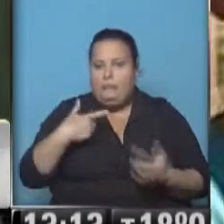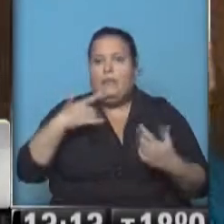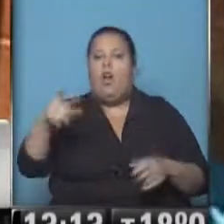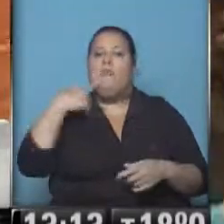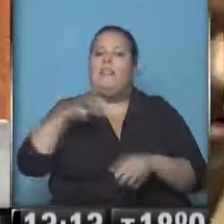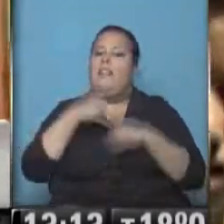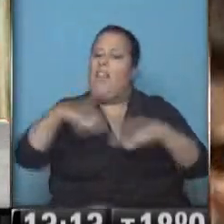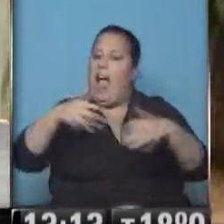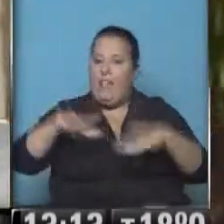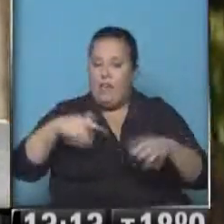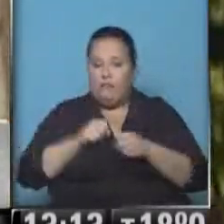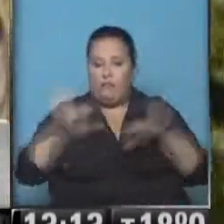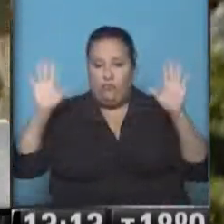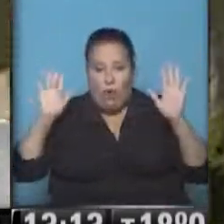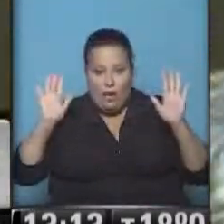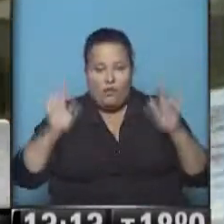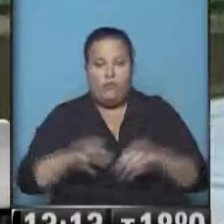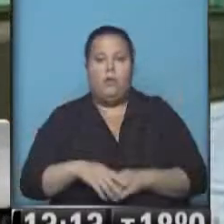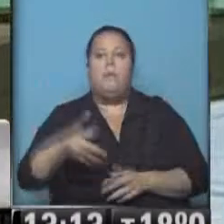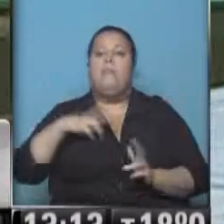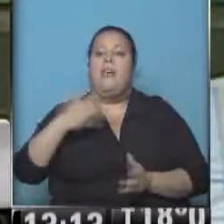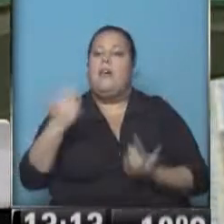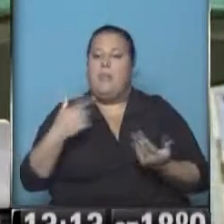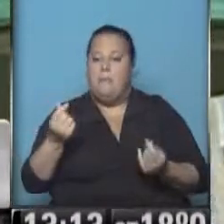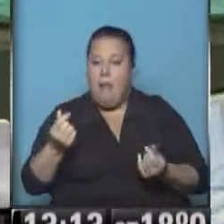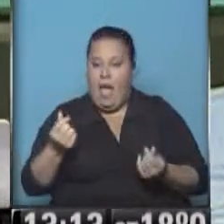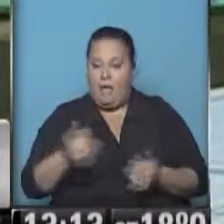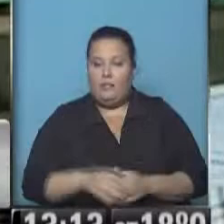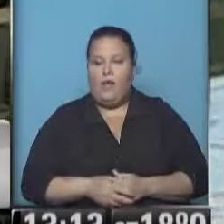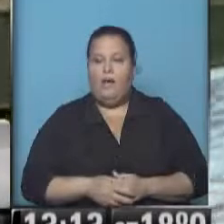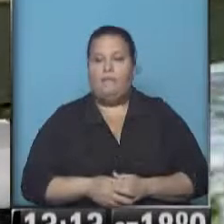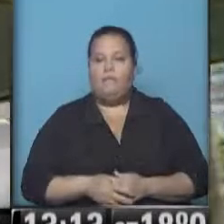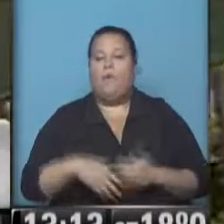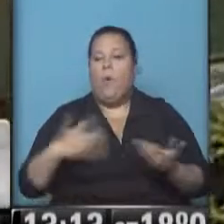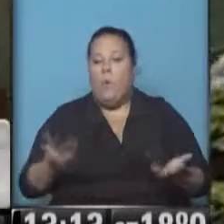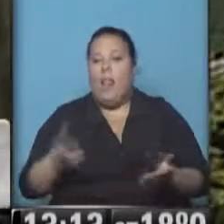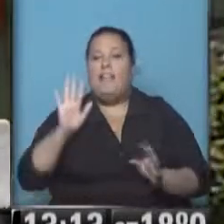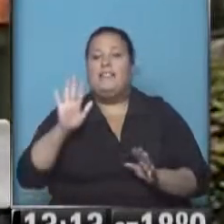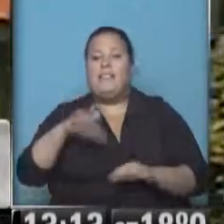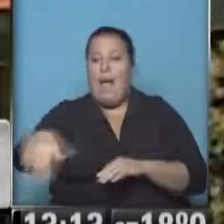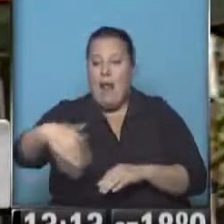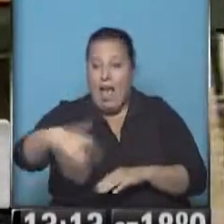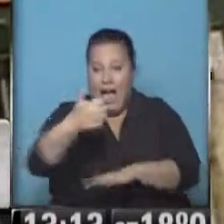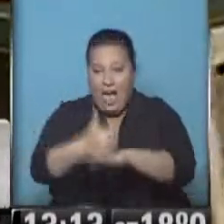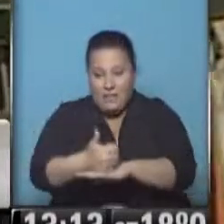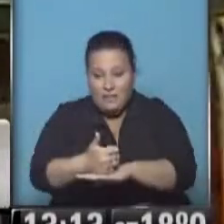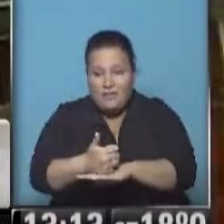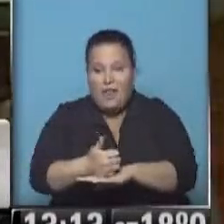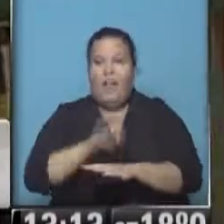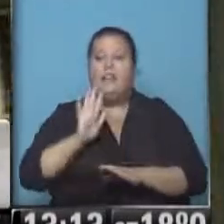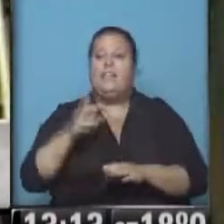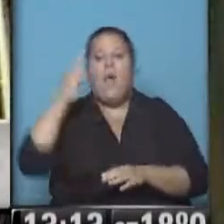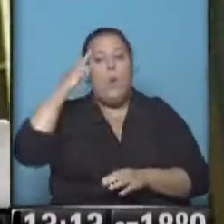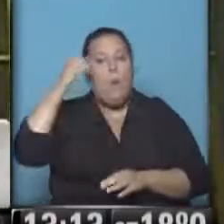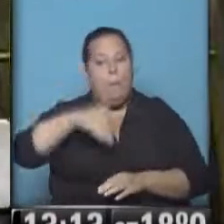me dice, soltala, soltala, la suelto y me dice, queremos la plata. Y bueno, el que estaba en el umbral de la puerta estaba con una